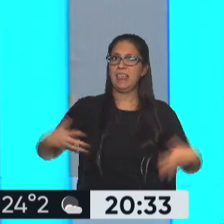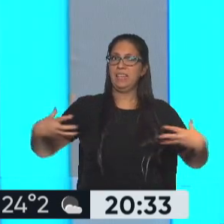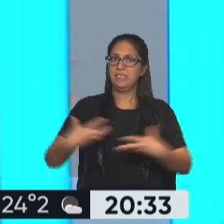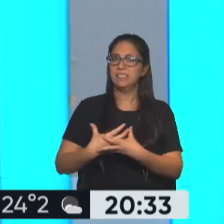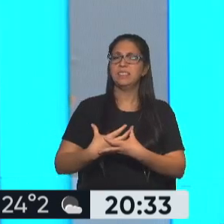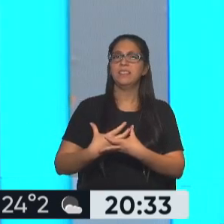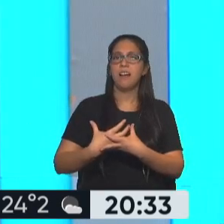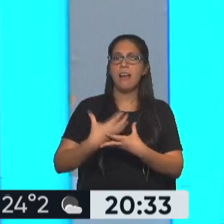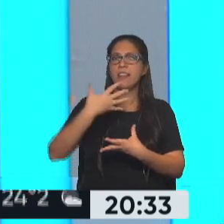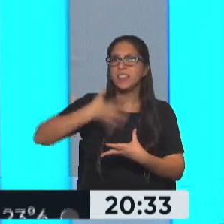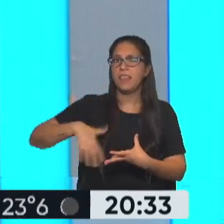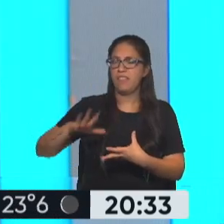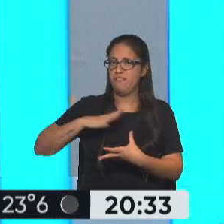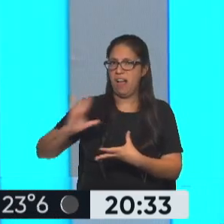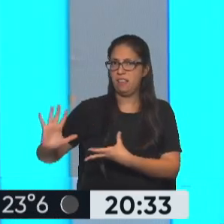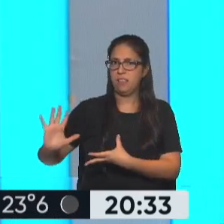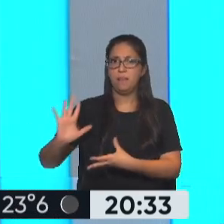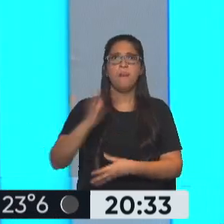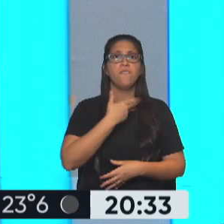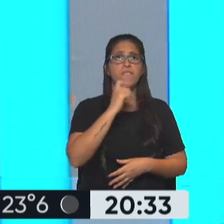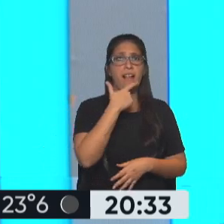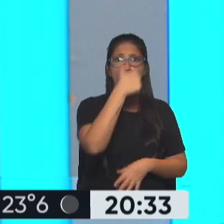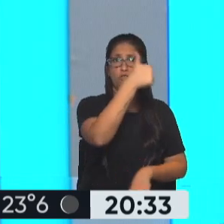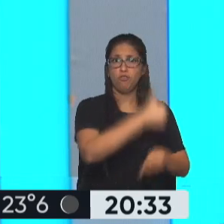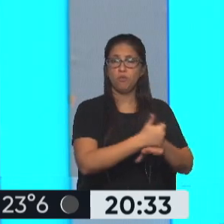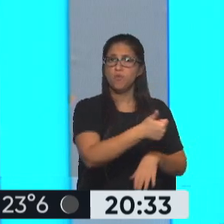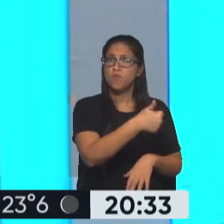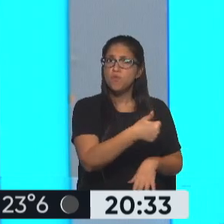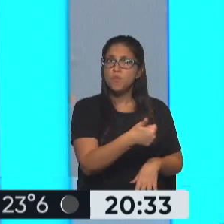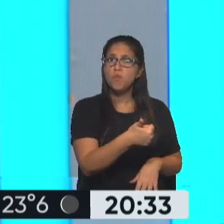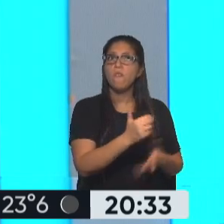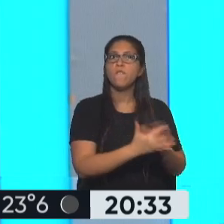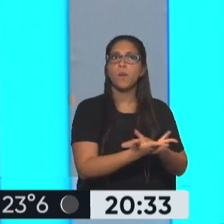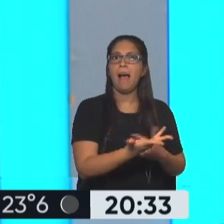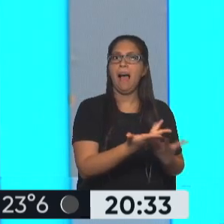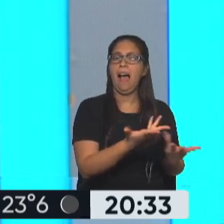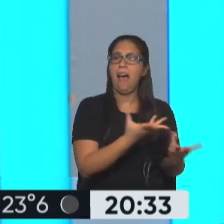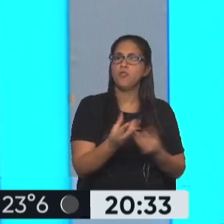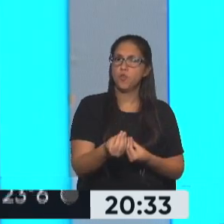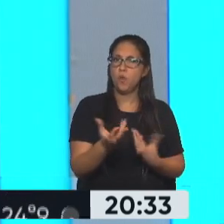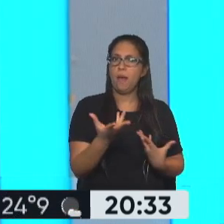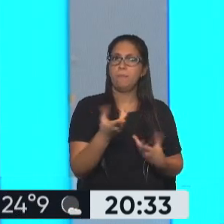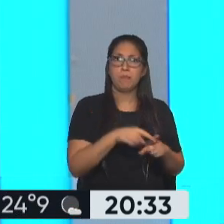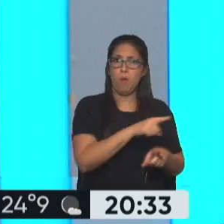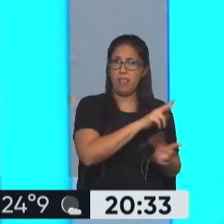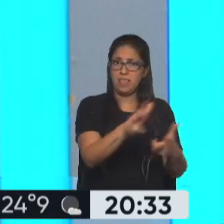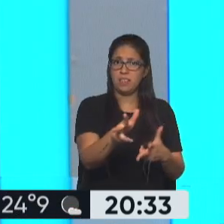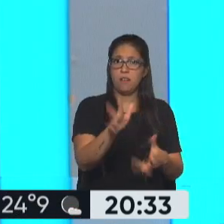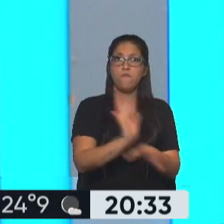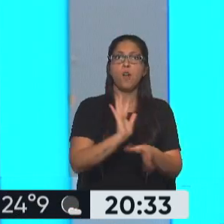que la inclusión de Guillermo Francos no solamente es útil como herramienta, sino como algo que él mismo dice, como